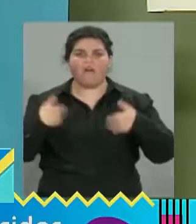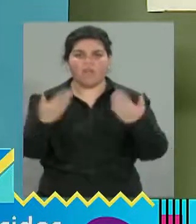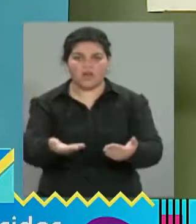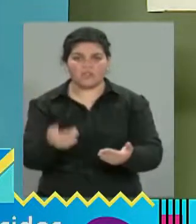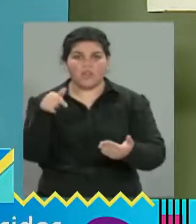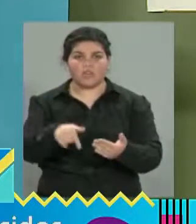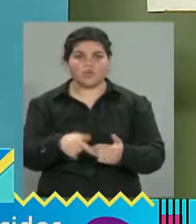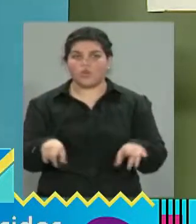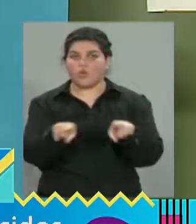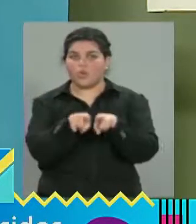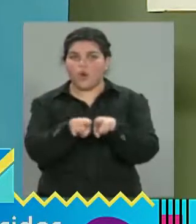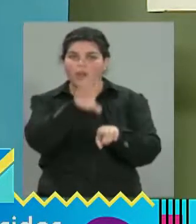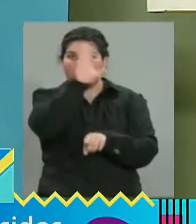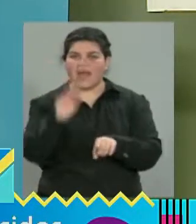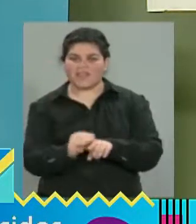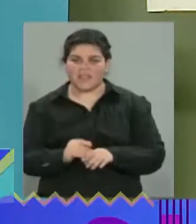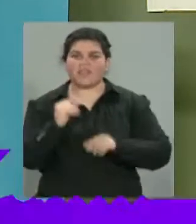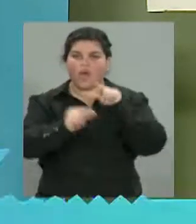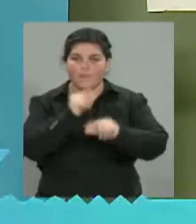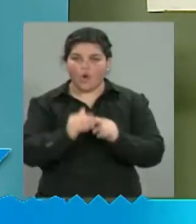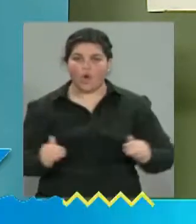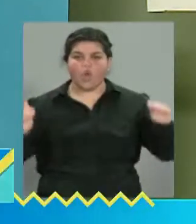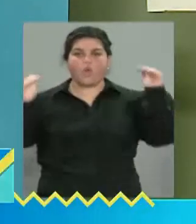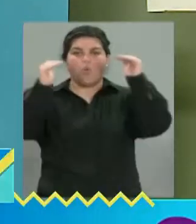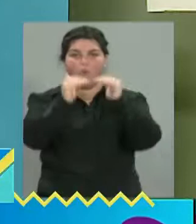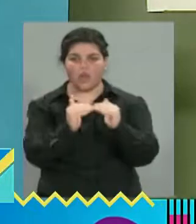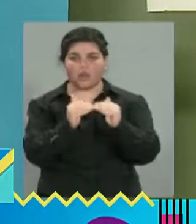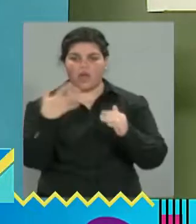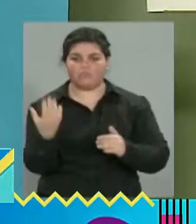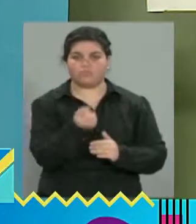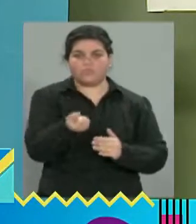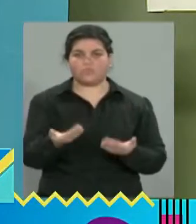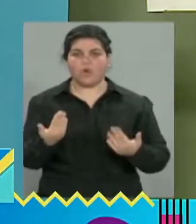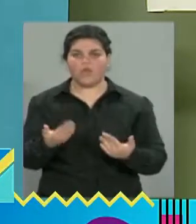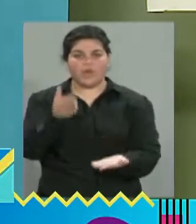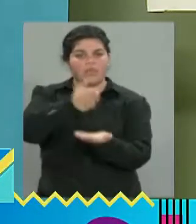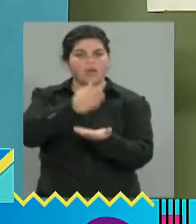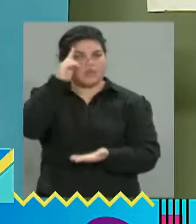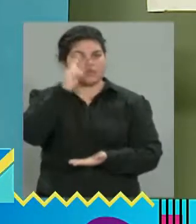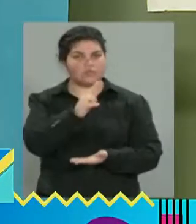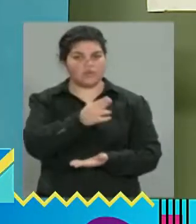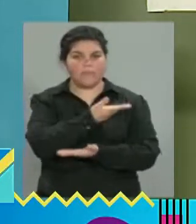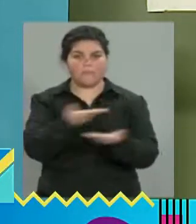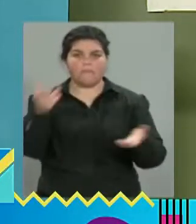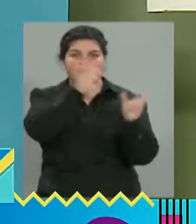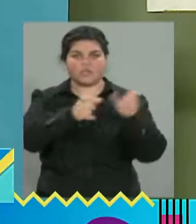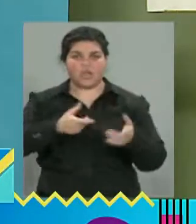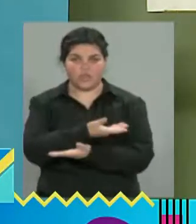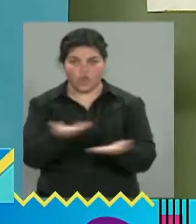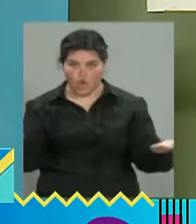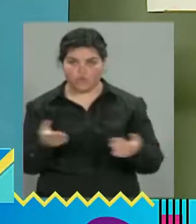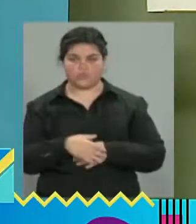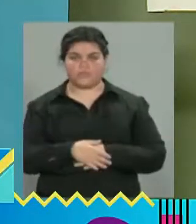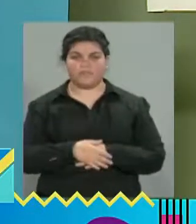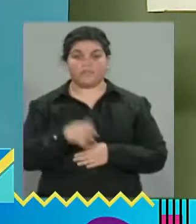siendo esto, ¿no? Un país cada vez más igualitario, ¿sí? Con más reconocimiento de derechos a la mayor cantidad de personas, a todos.